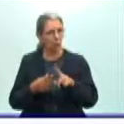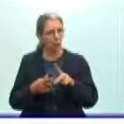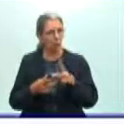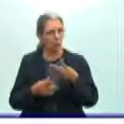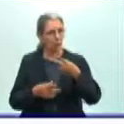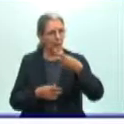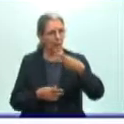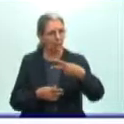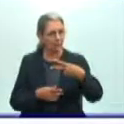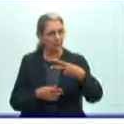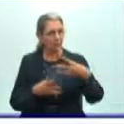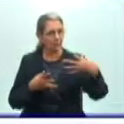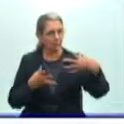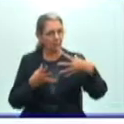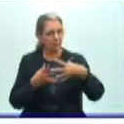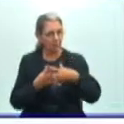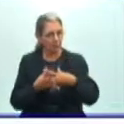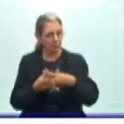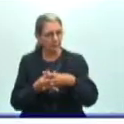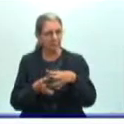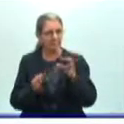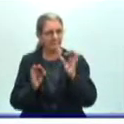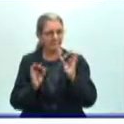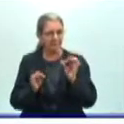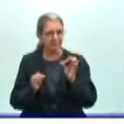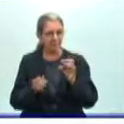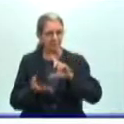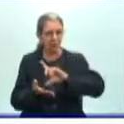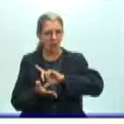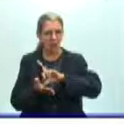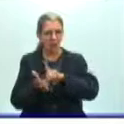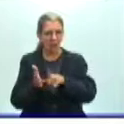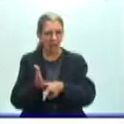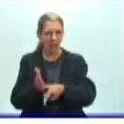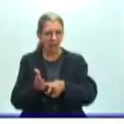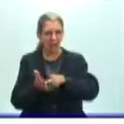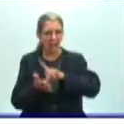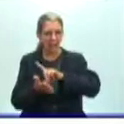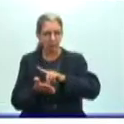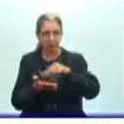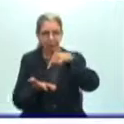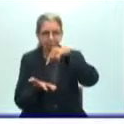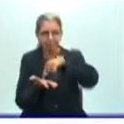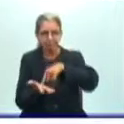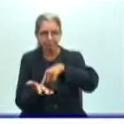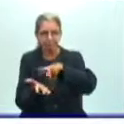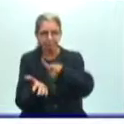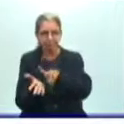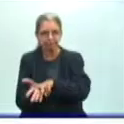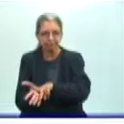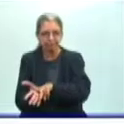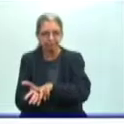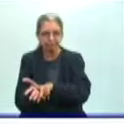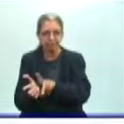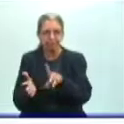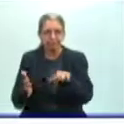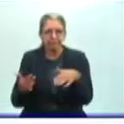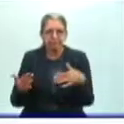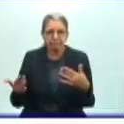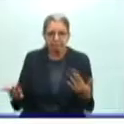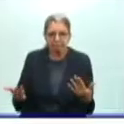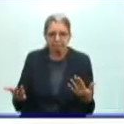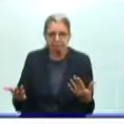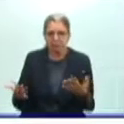que le corresponde el mismo arco que al ángulo central. Sí, en este caso